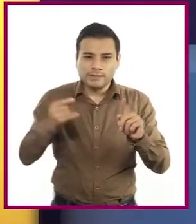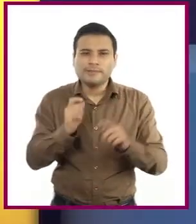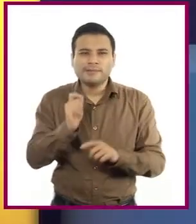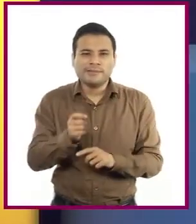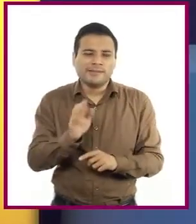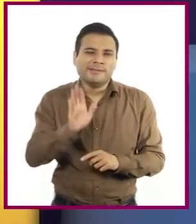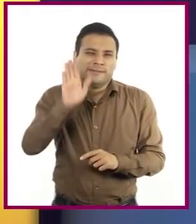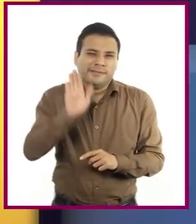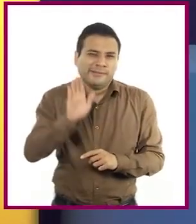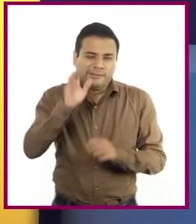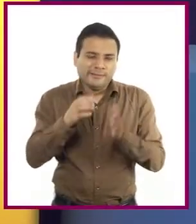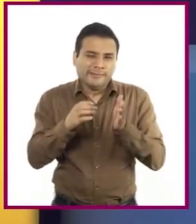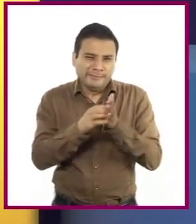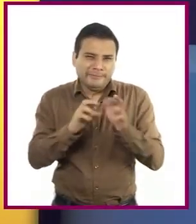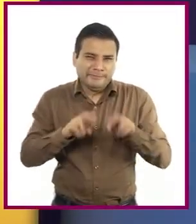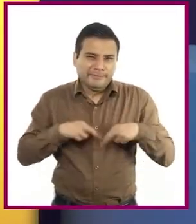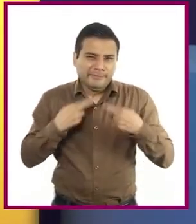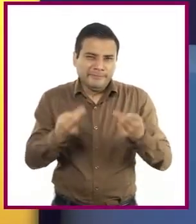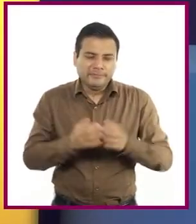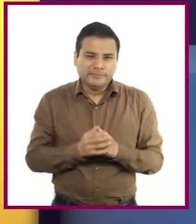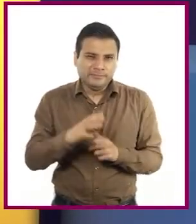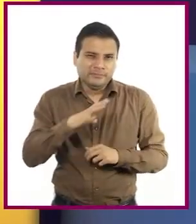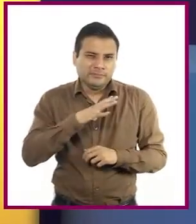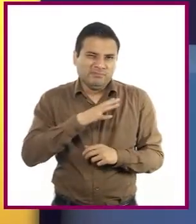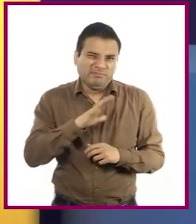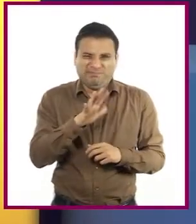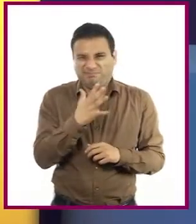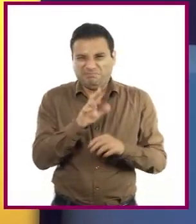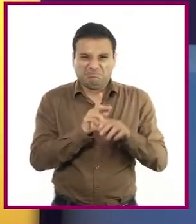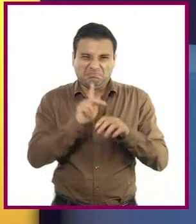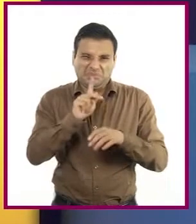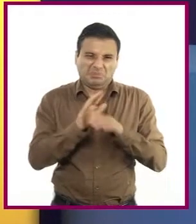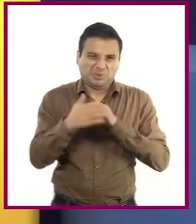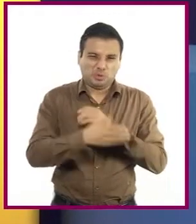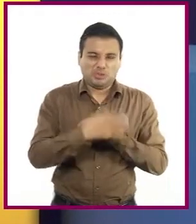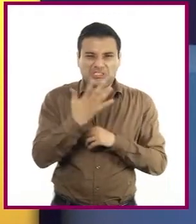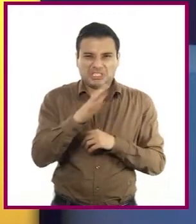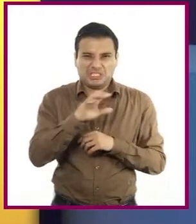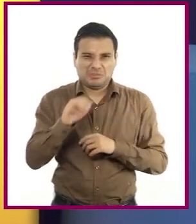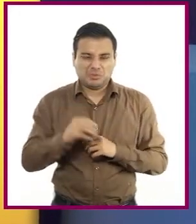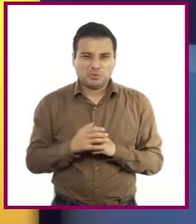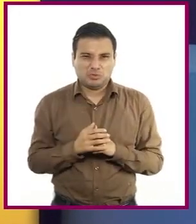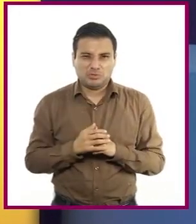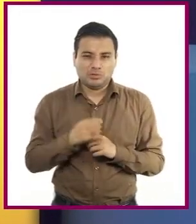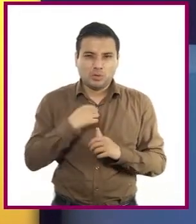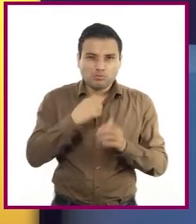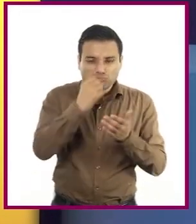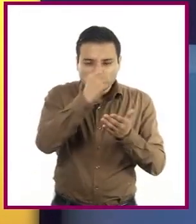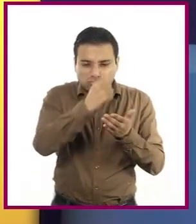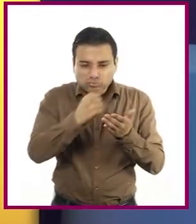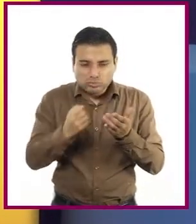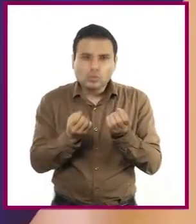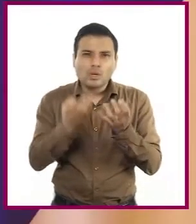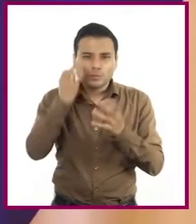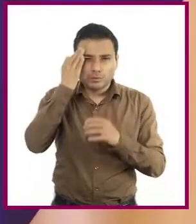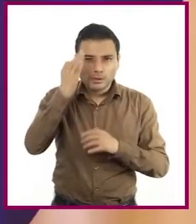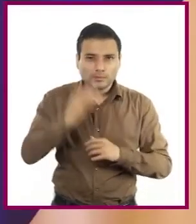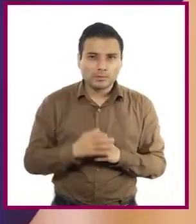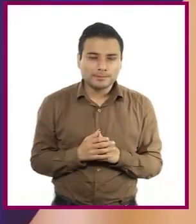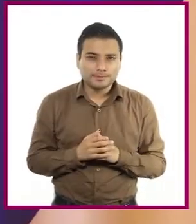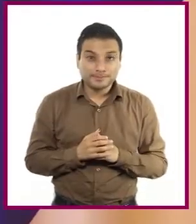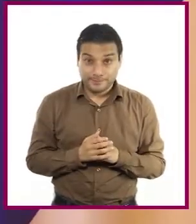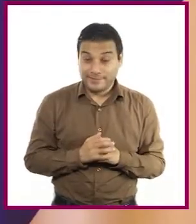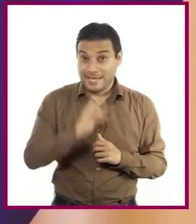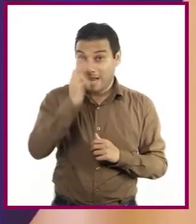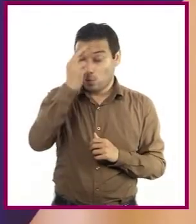regalo. El rectángulo tenía un perímetro de 10 centímetros. ¿Cuál sería el tiempo de corte para cada tarjeta? Consideren